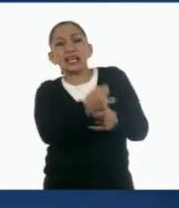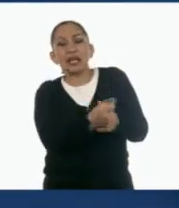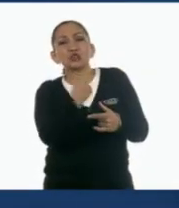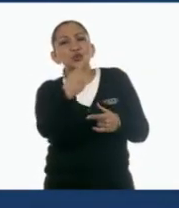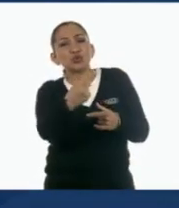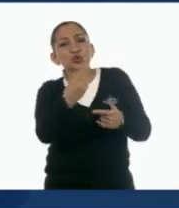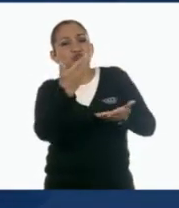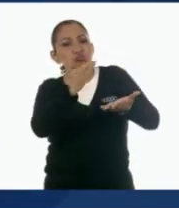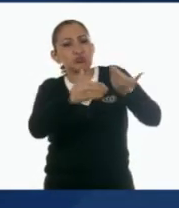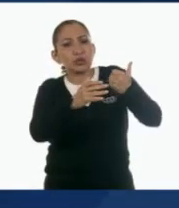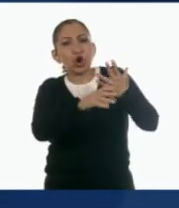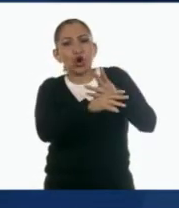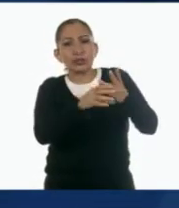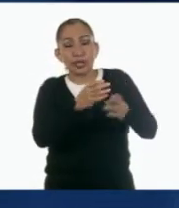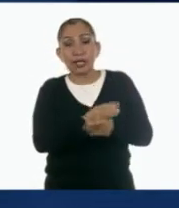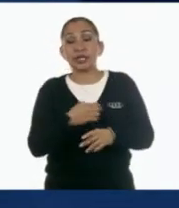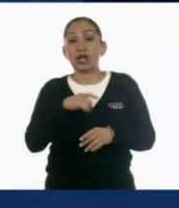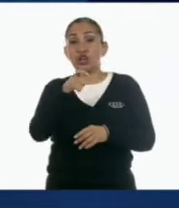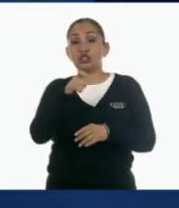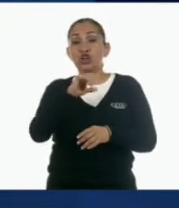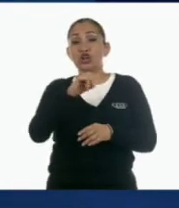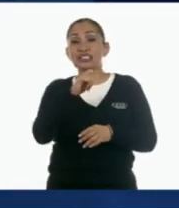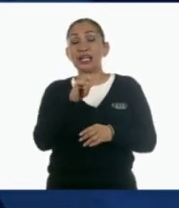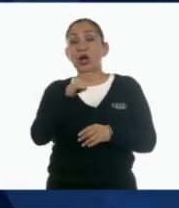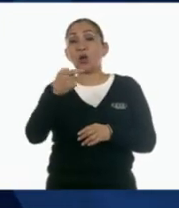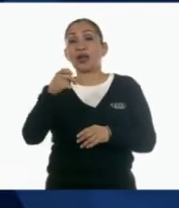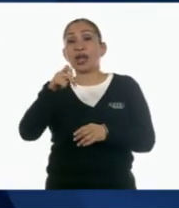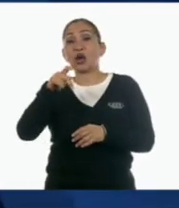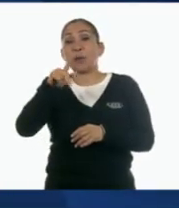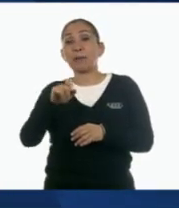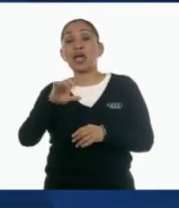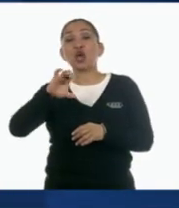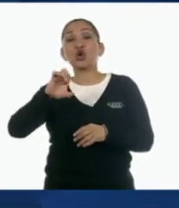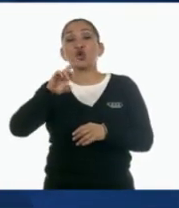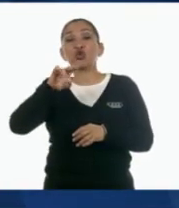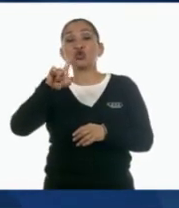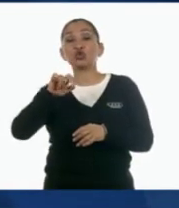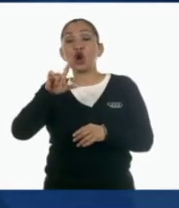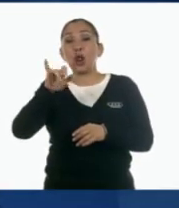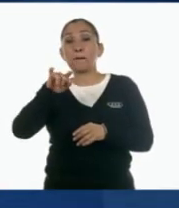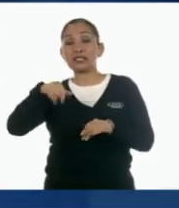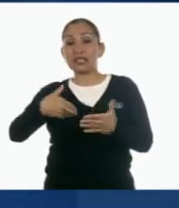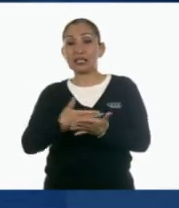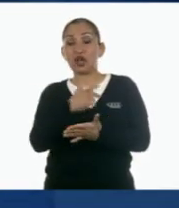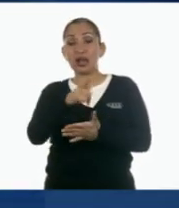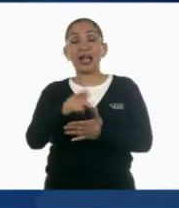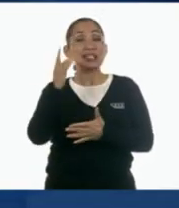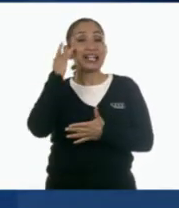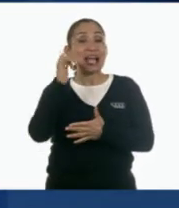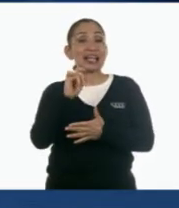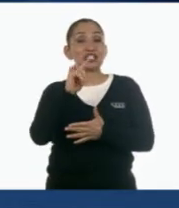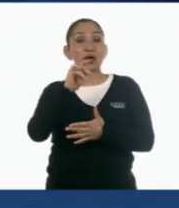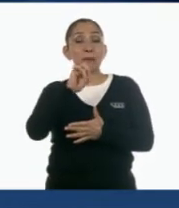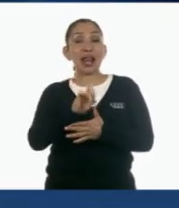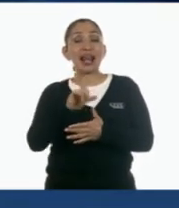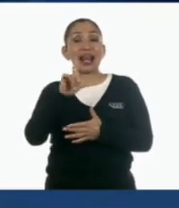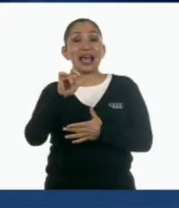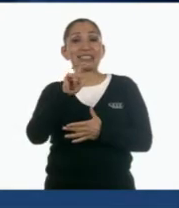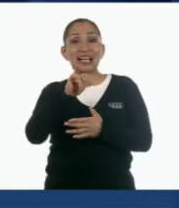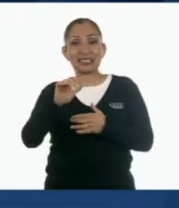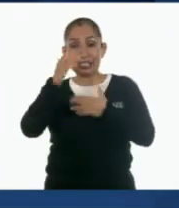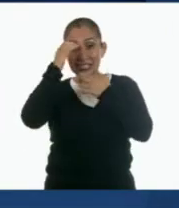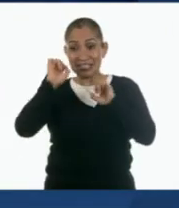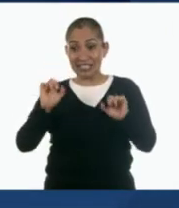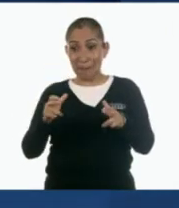que han tenido. Tenemos primero a Xóchitl Guadalupe Cruz López. Ella es originaria de San Cristóbal de las Casas,